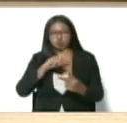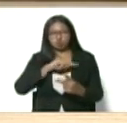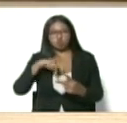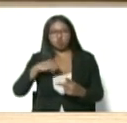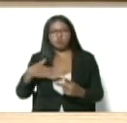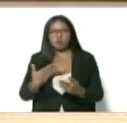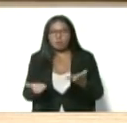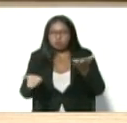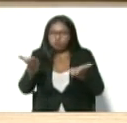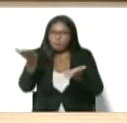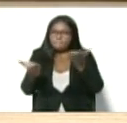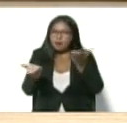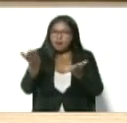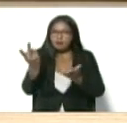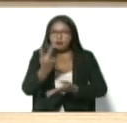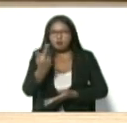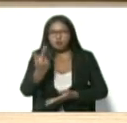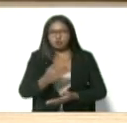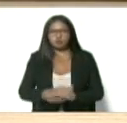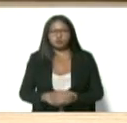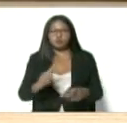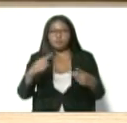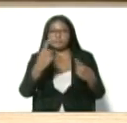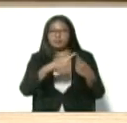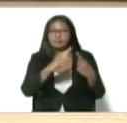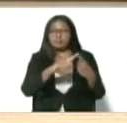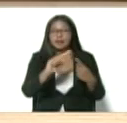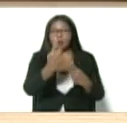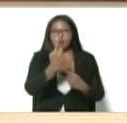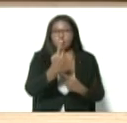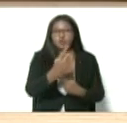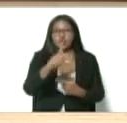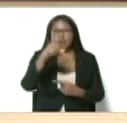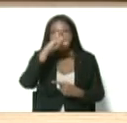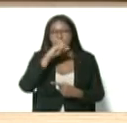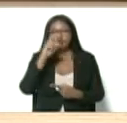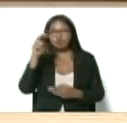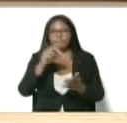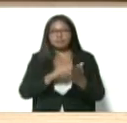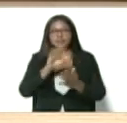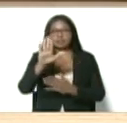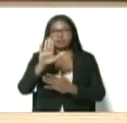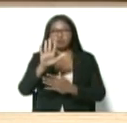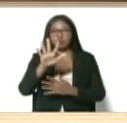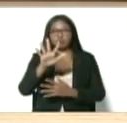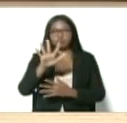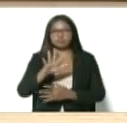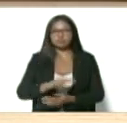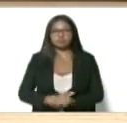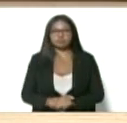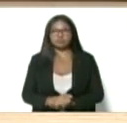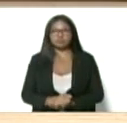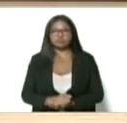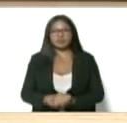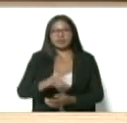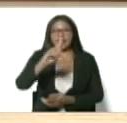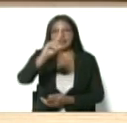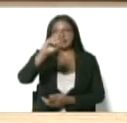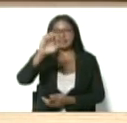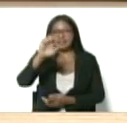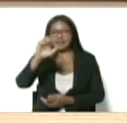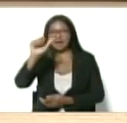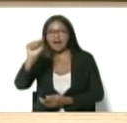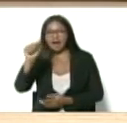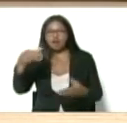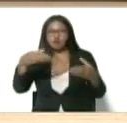ampliamente un primer periodo hasta el año 2005 en que la dea la organización